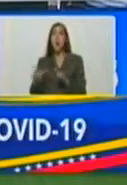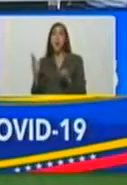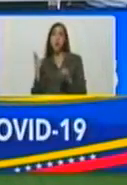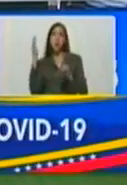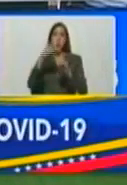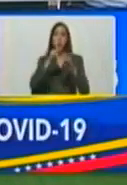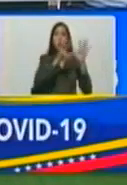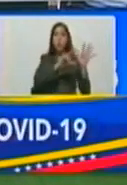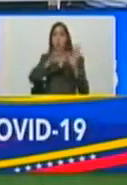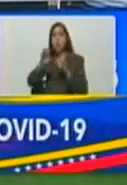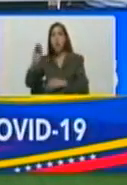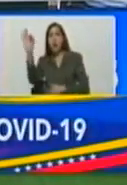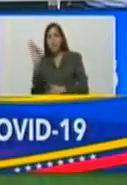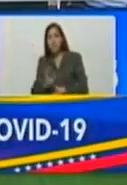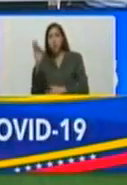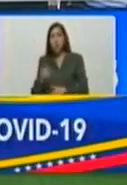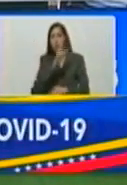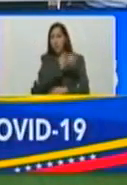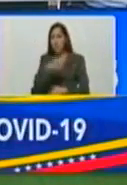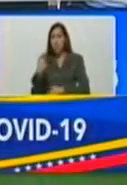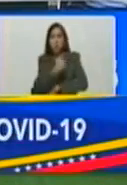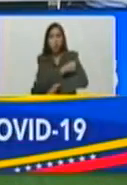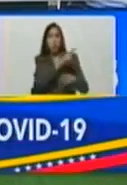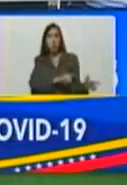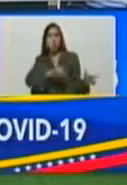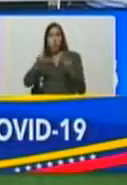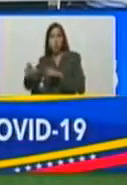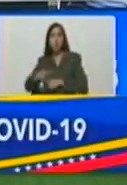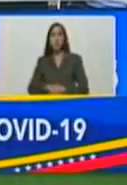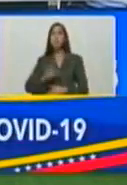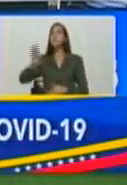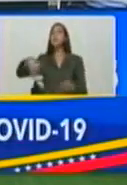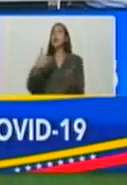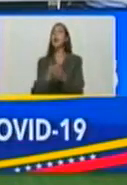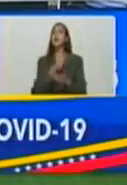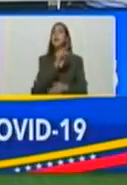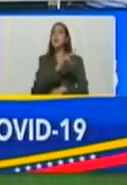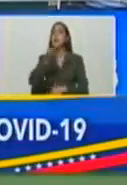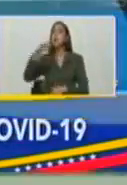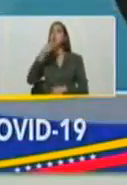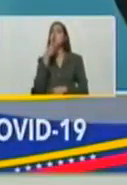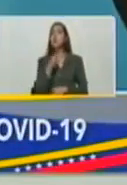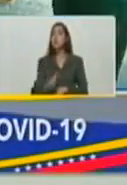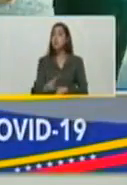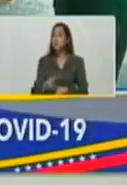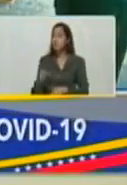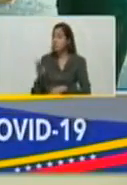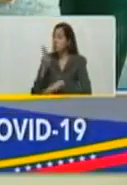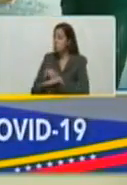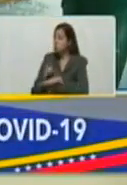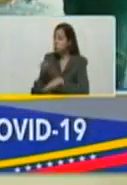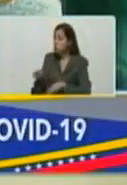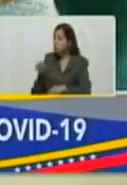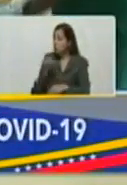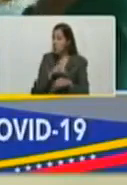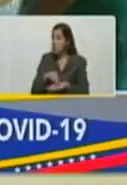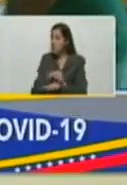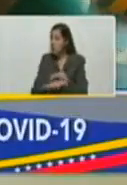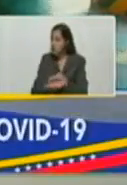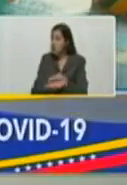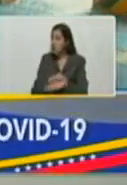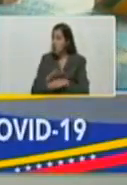al 80% de la población. Y para el 31 de diciembre, doctor Alvarado, usted podrá dormir el